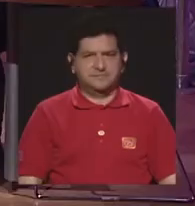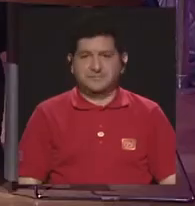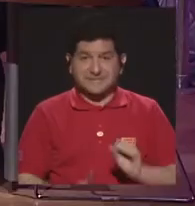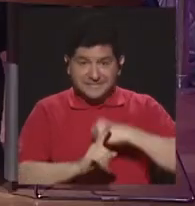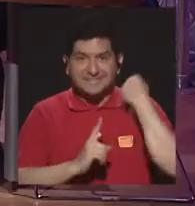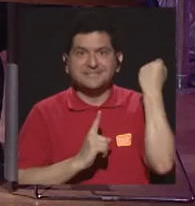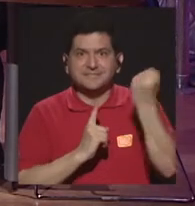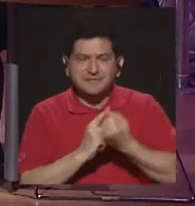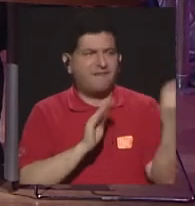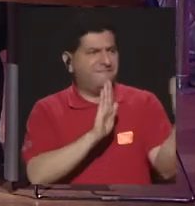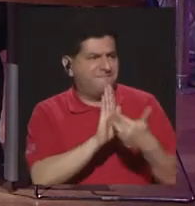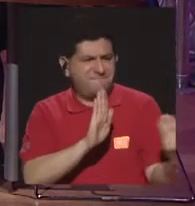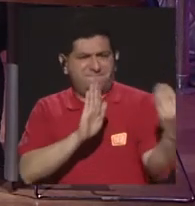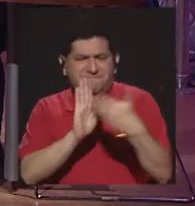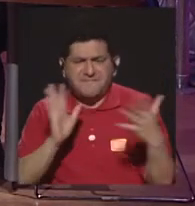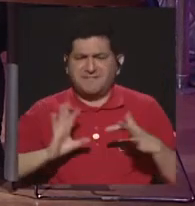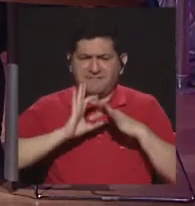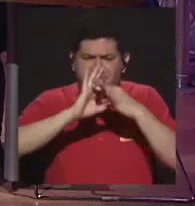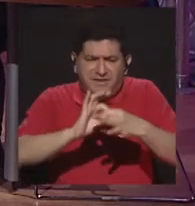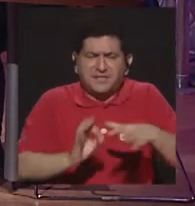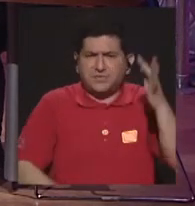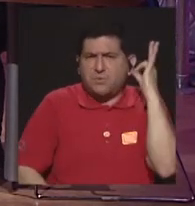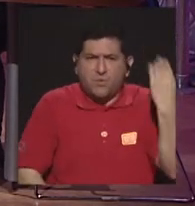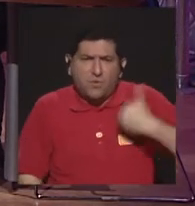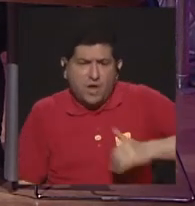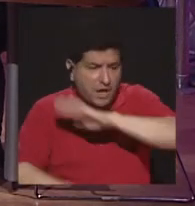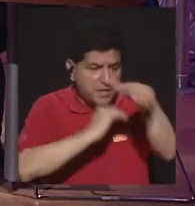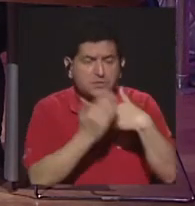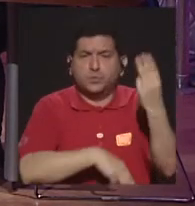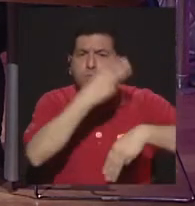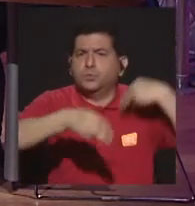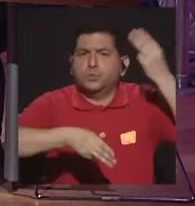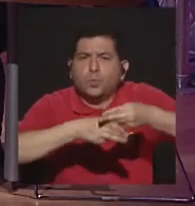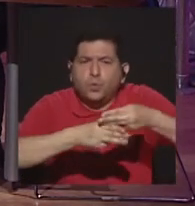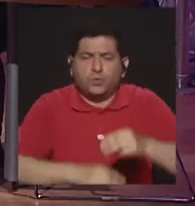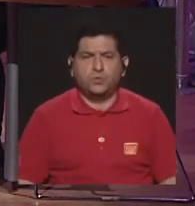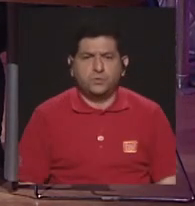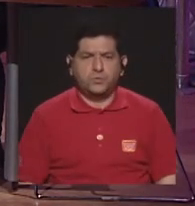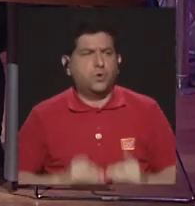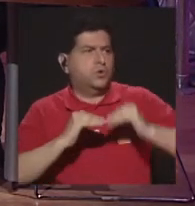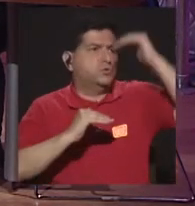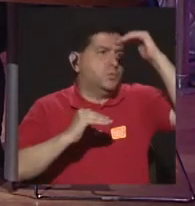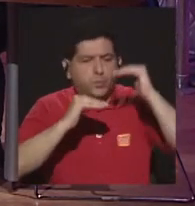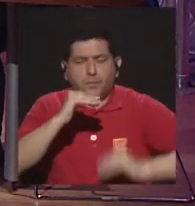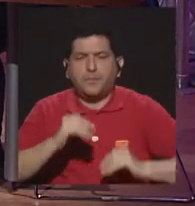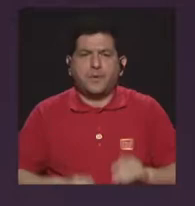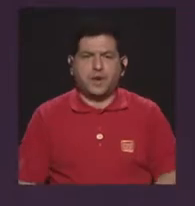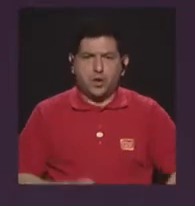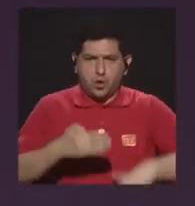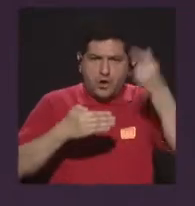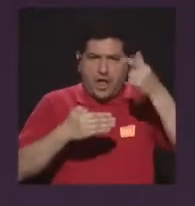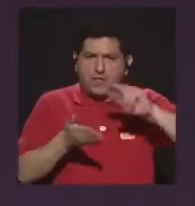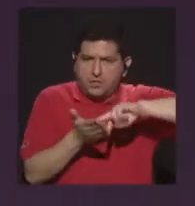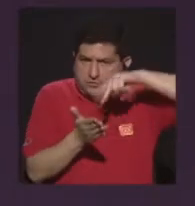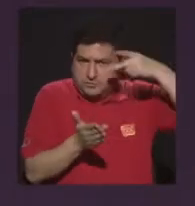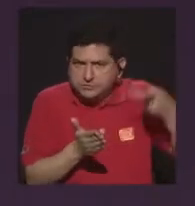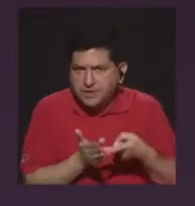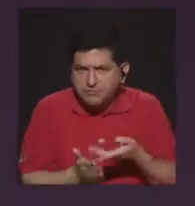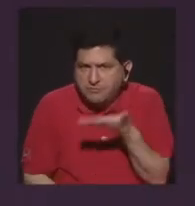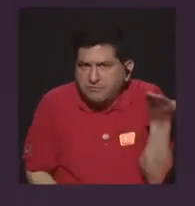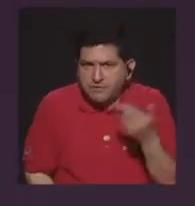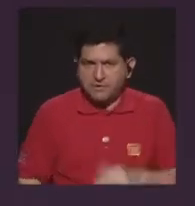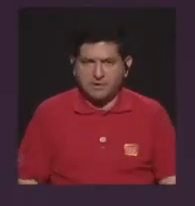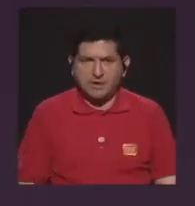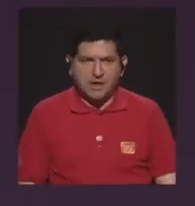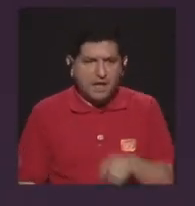que afecta las relaciones entre mujeres y hombres en todo el mundo, en mayor o menor grado, y este mayor o menor grado obviamente